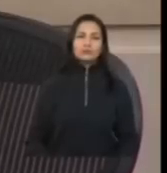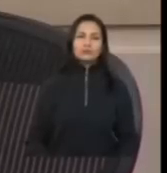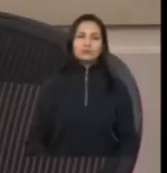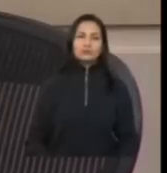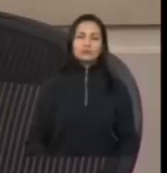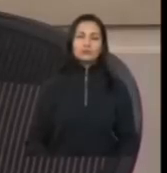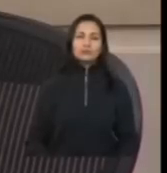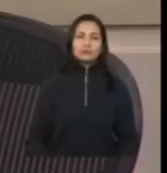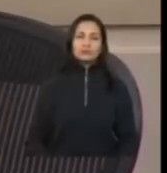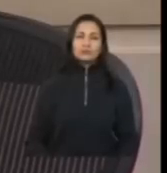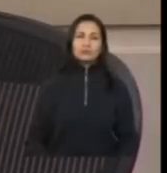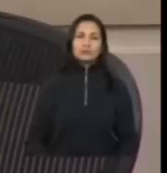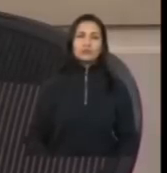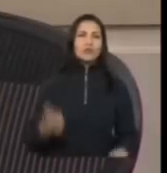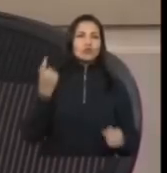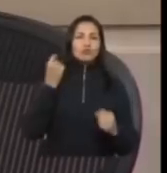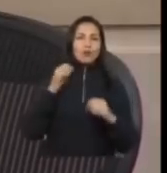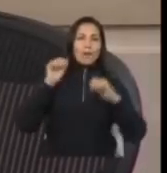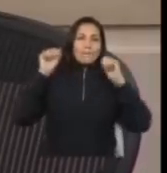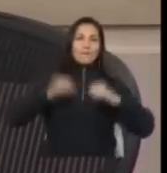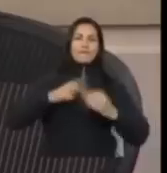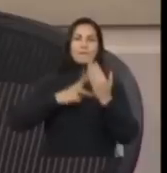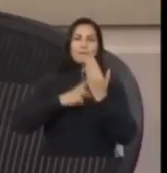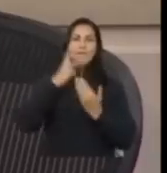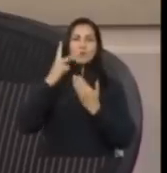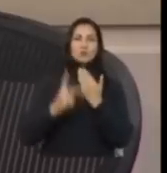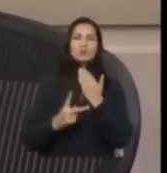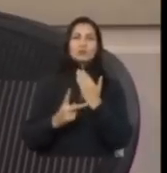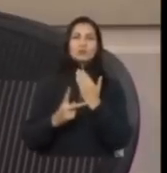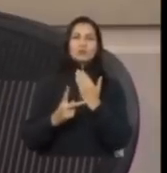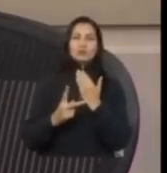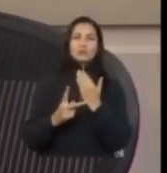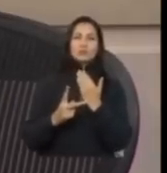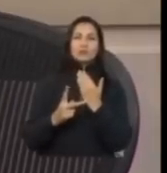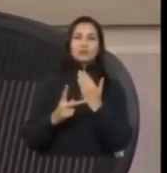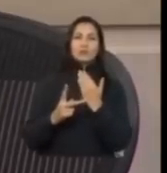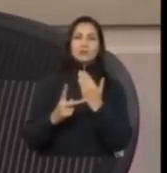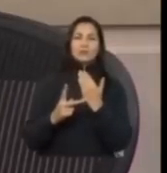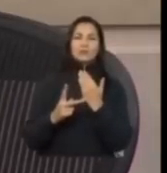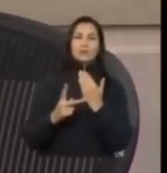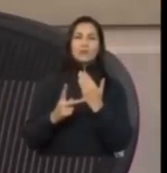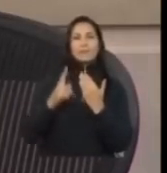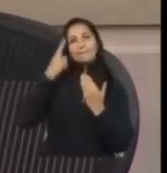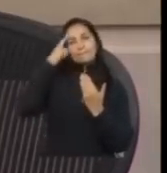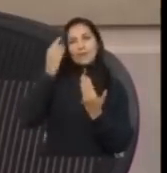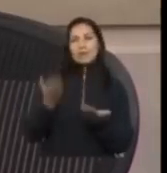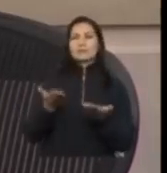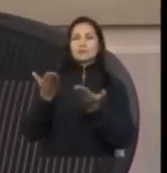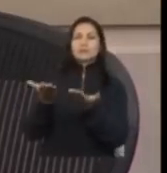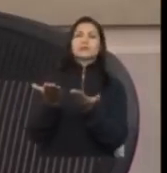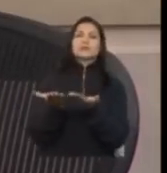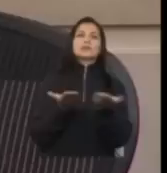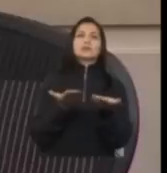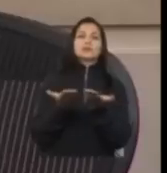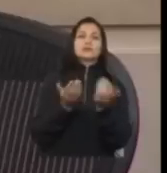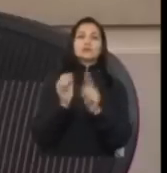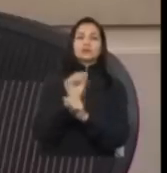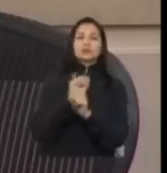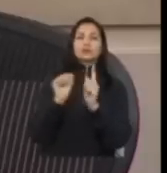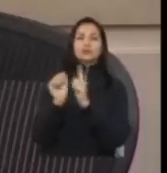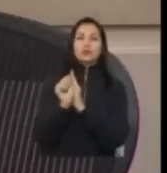minutos aprobamos el proyecto que busca generar la opción para la prestación del servicio